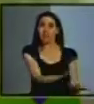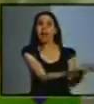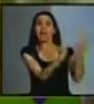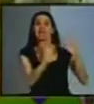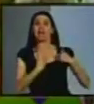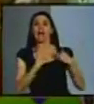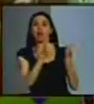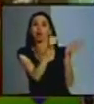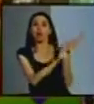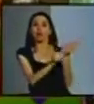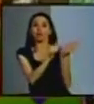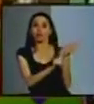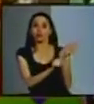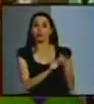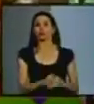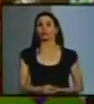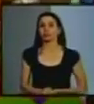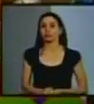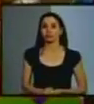regaló.